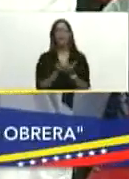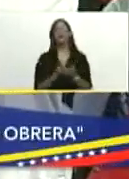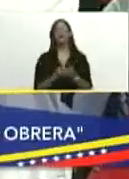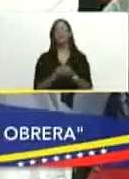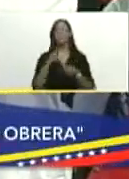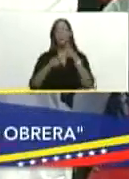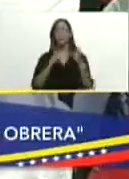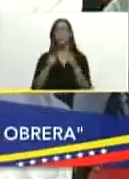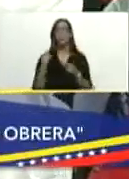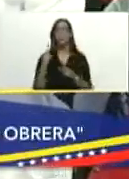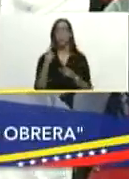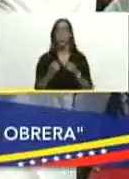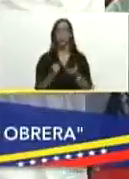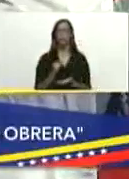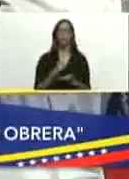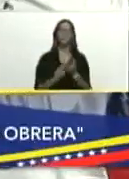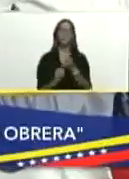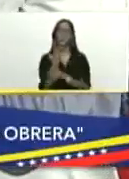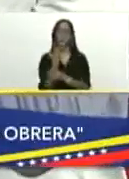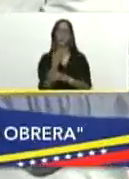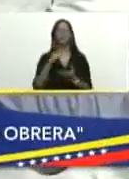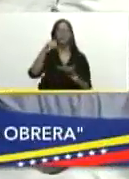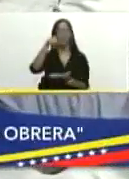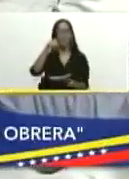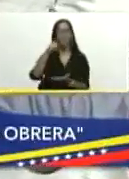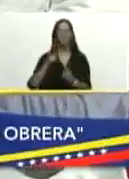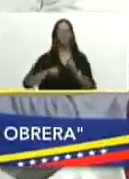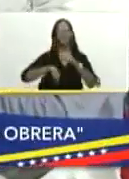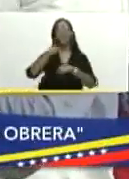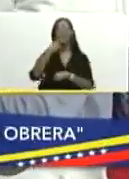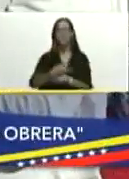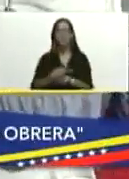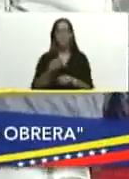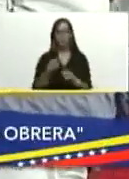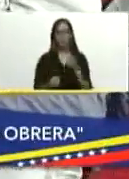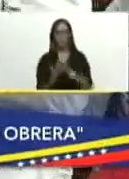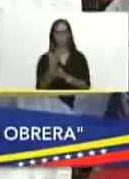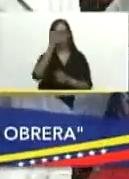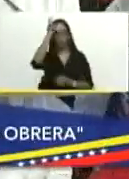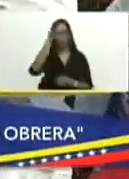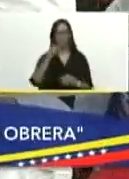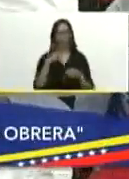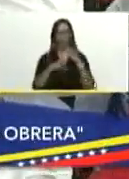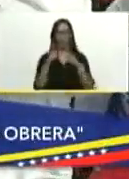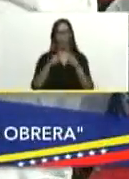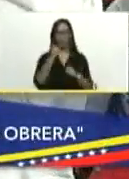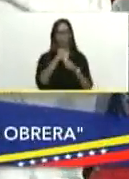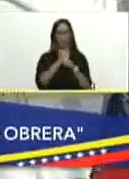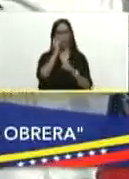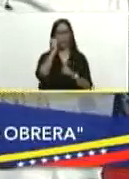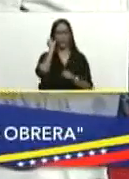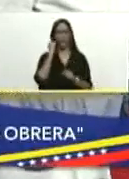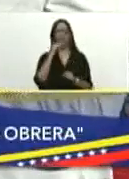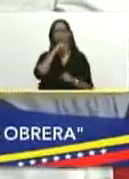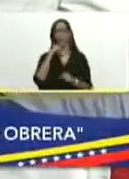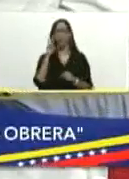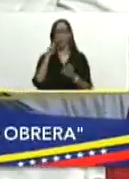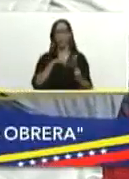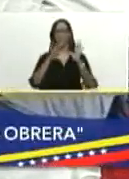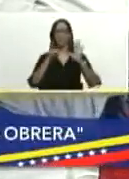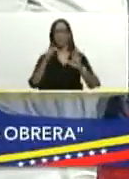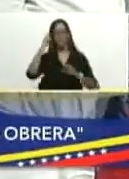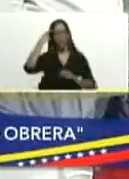primeros y luego la creación de los consejos productivos de trabajadores y trabajadoras en octubre de 2016 si mal no